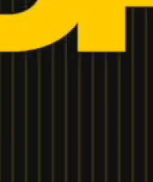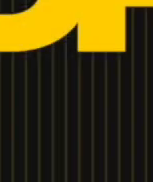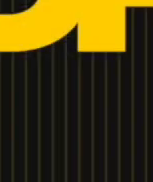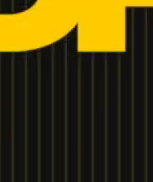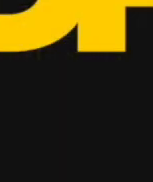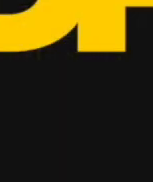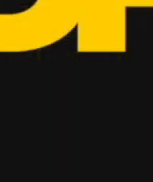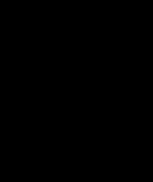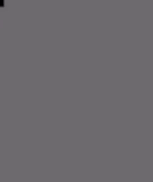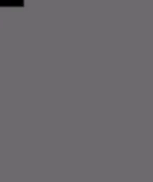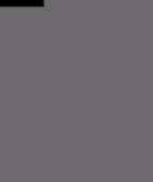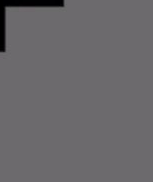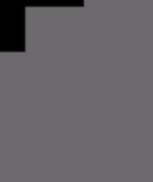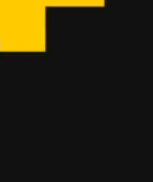de est i